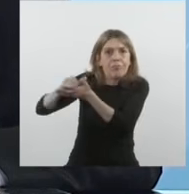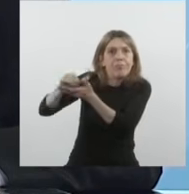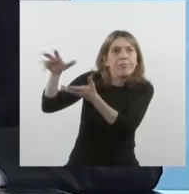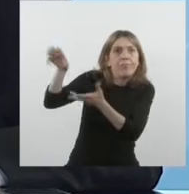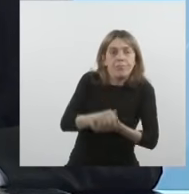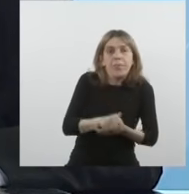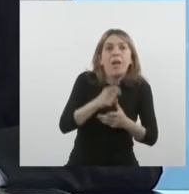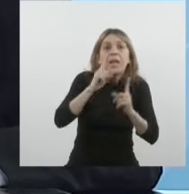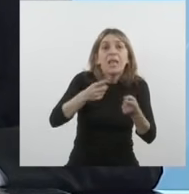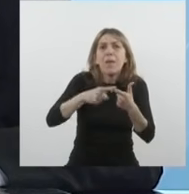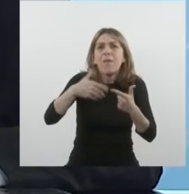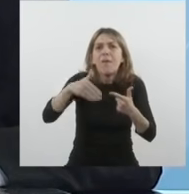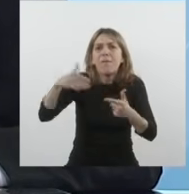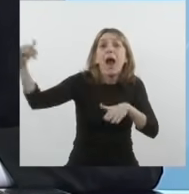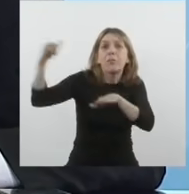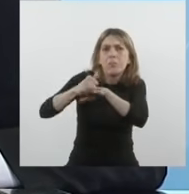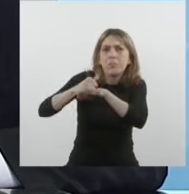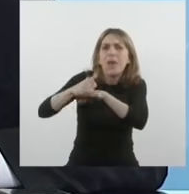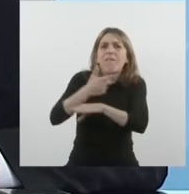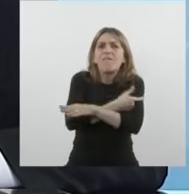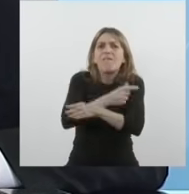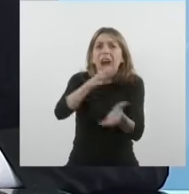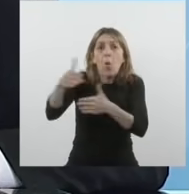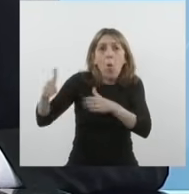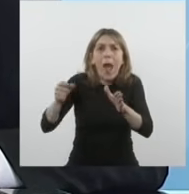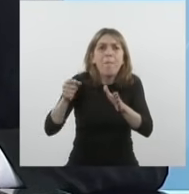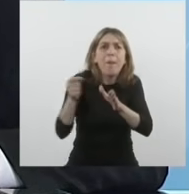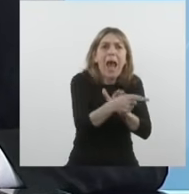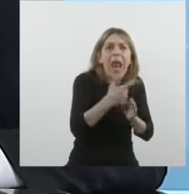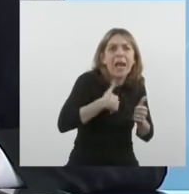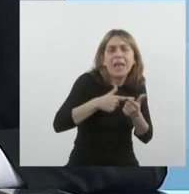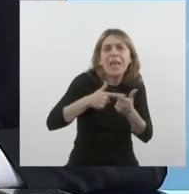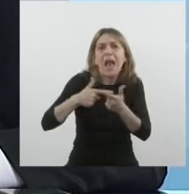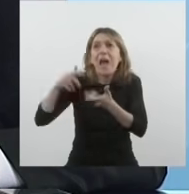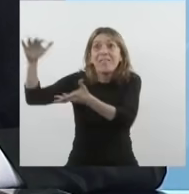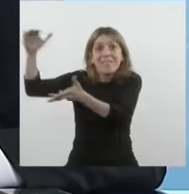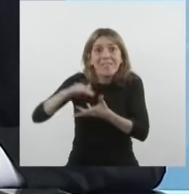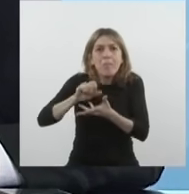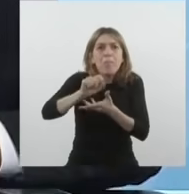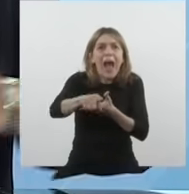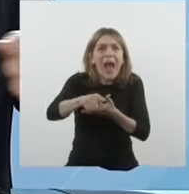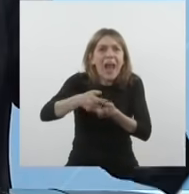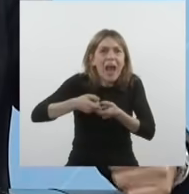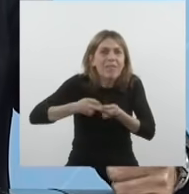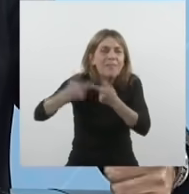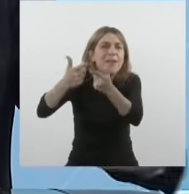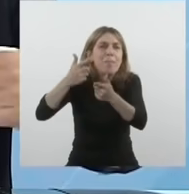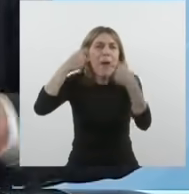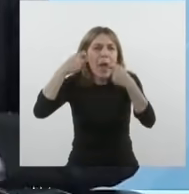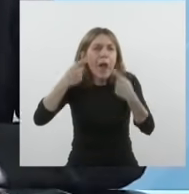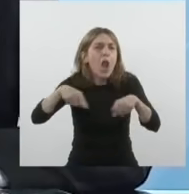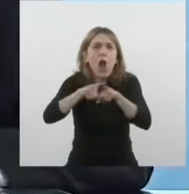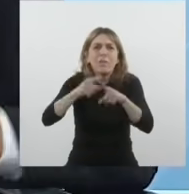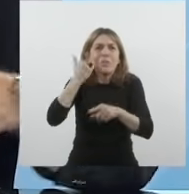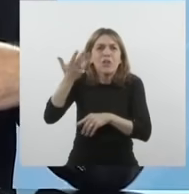argentina y también traeremos vacunas para el paraguay del mismo nombre o que en su momento trajimos vacuna para bolivia